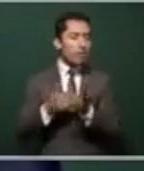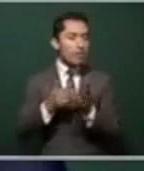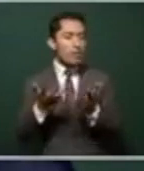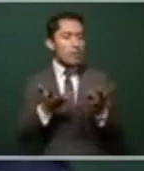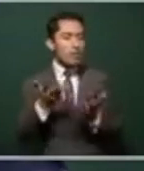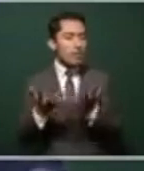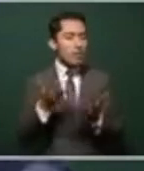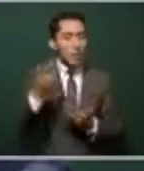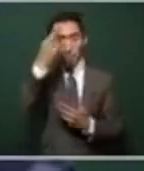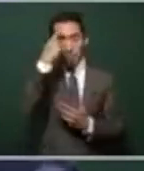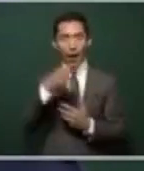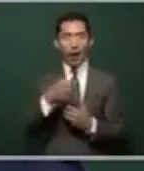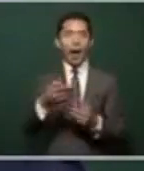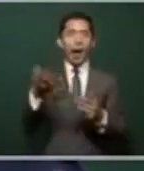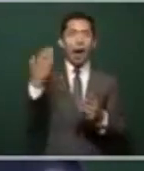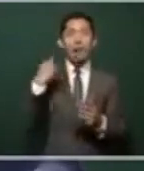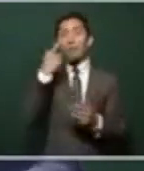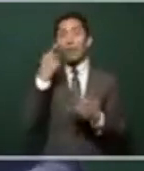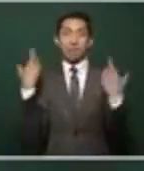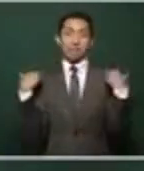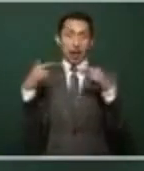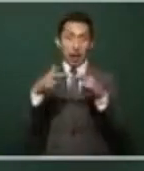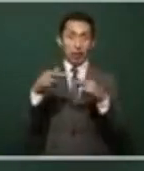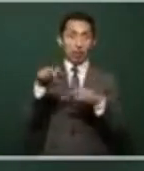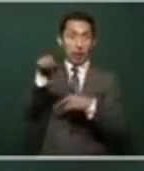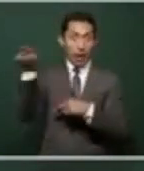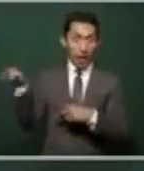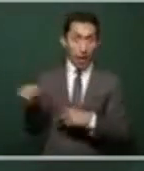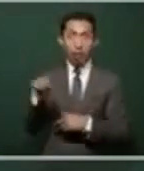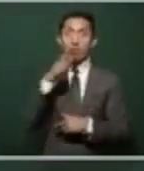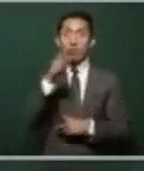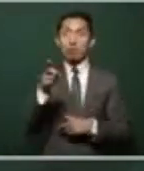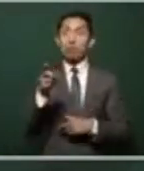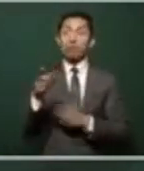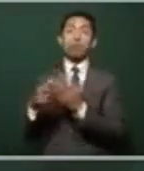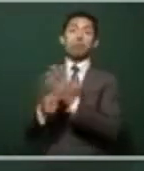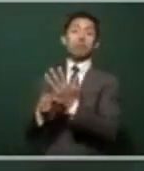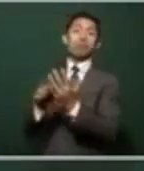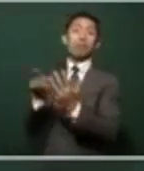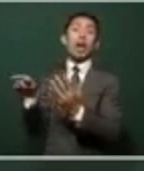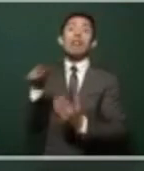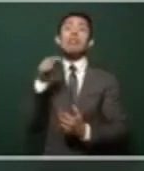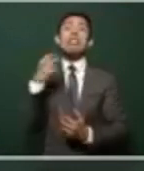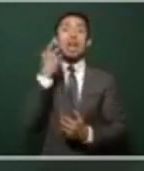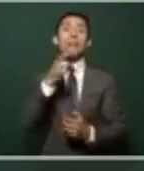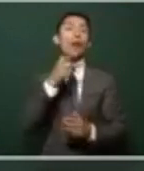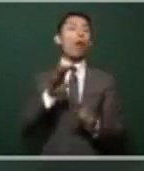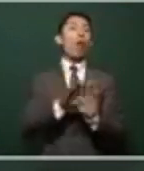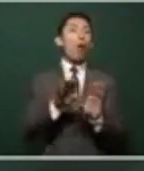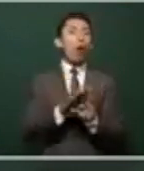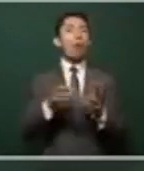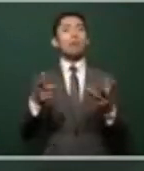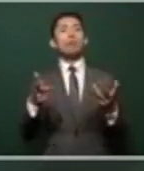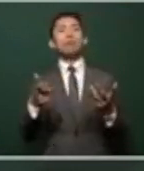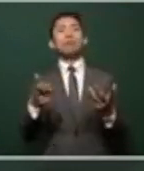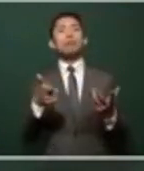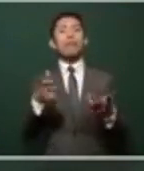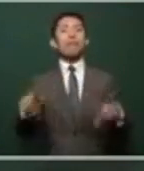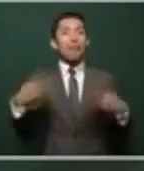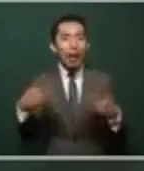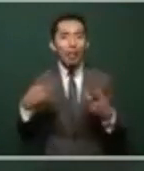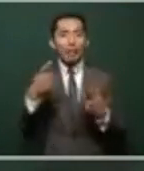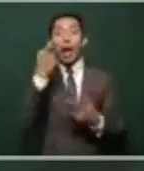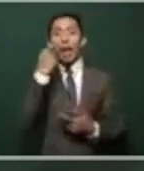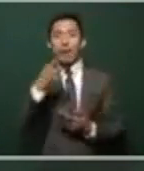como parte de la campaña en contra de los maestros. Es decir, es que quieren seguir con el comercio, con la venta de las